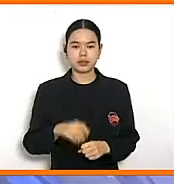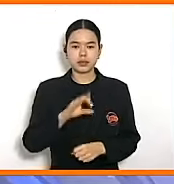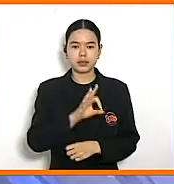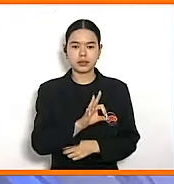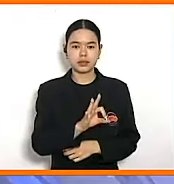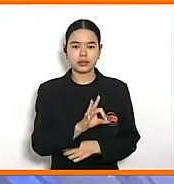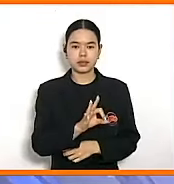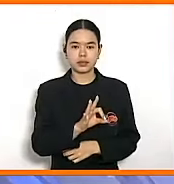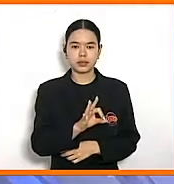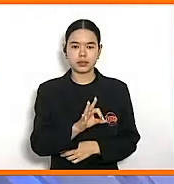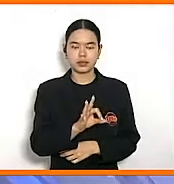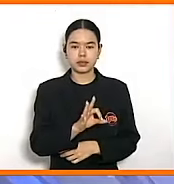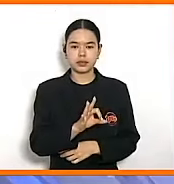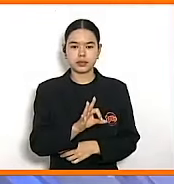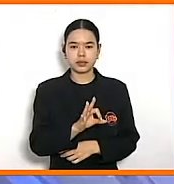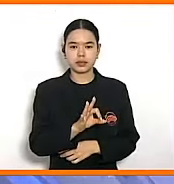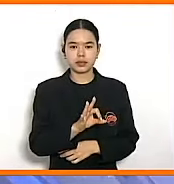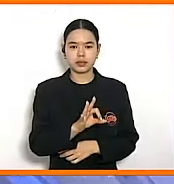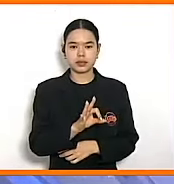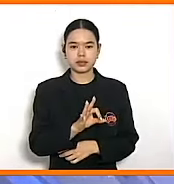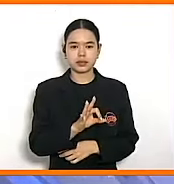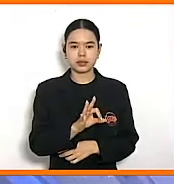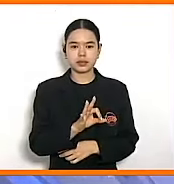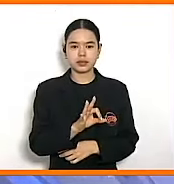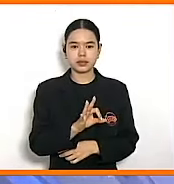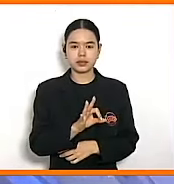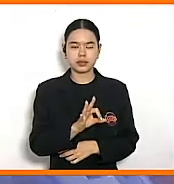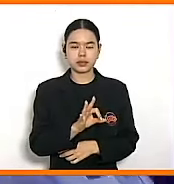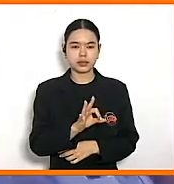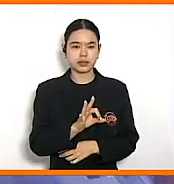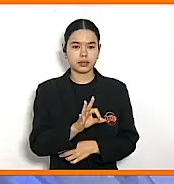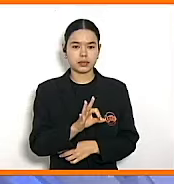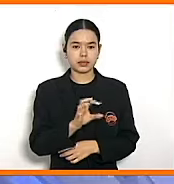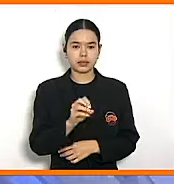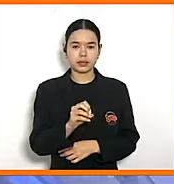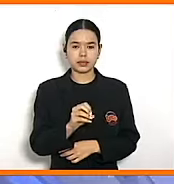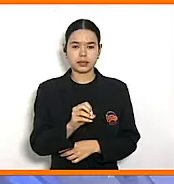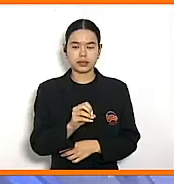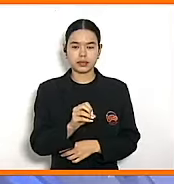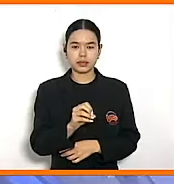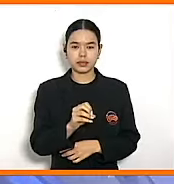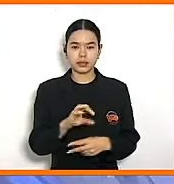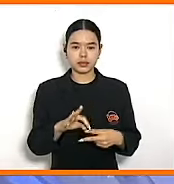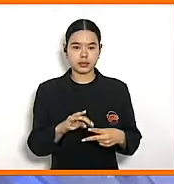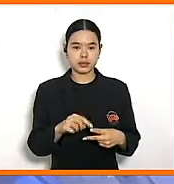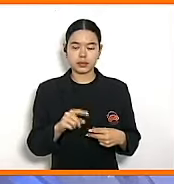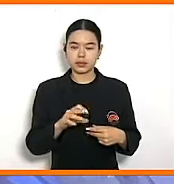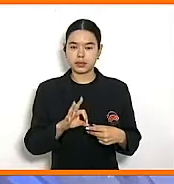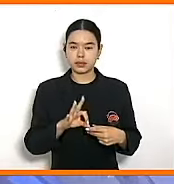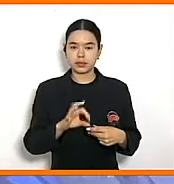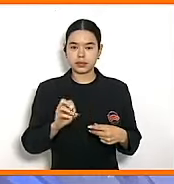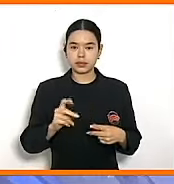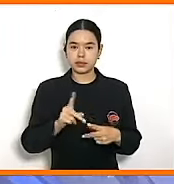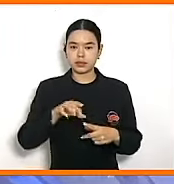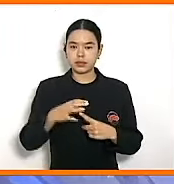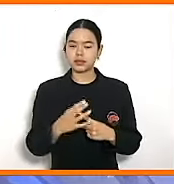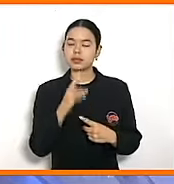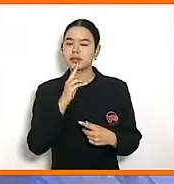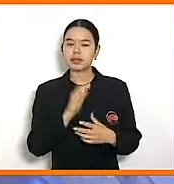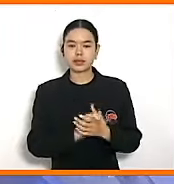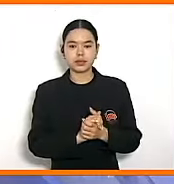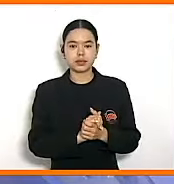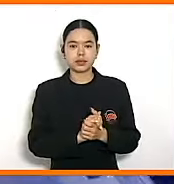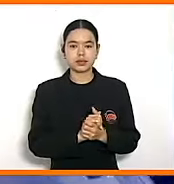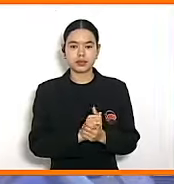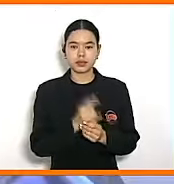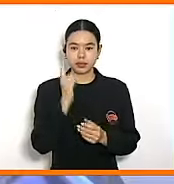9, segundo dígito. Atentos. 0, el primer número afortunado es el 90 con su catrachada